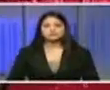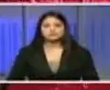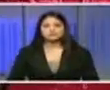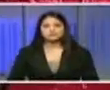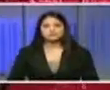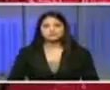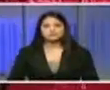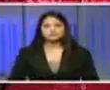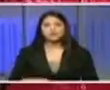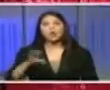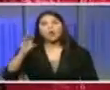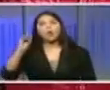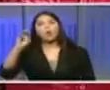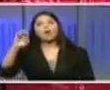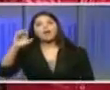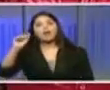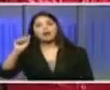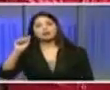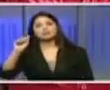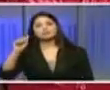Y la OEA cayó.